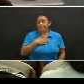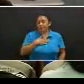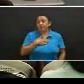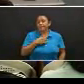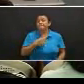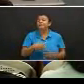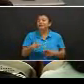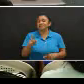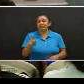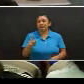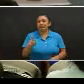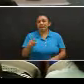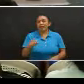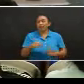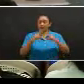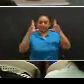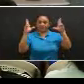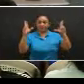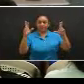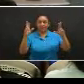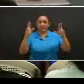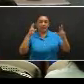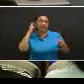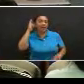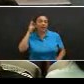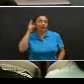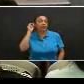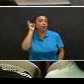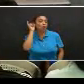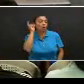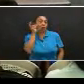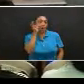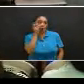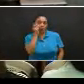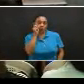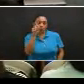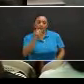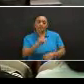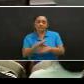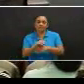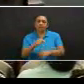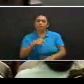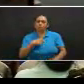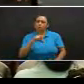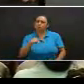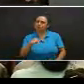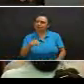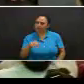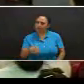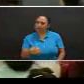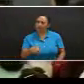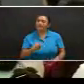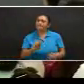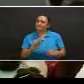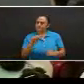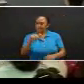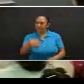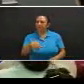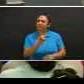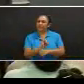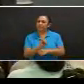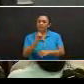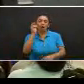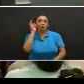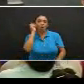que de repente en la radio me pongo a oír un mensaje en el cual yo sé que estuve aquí presente, pero